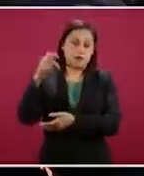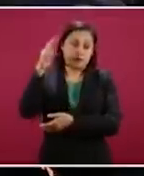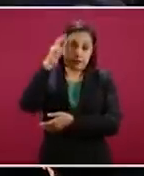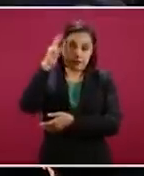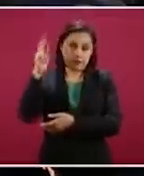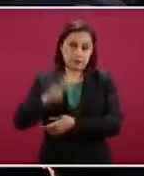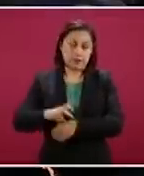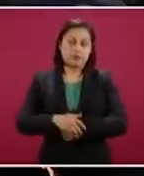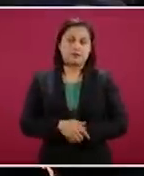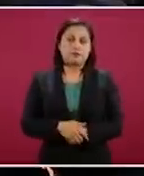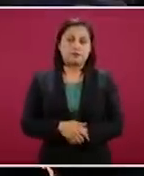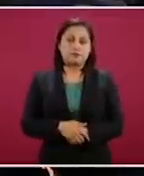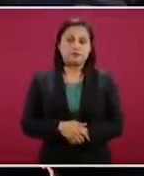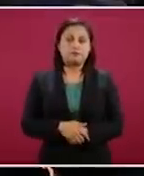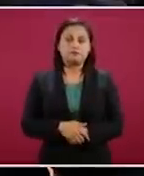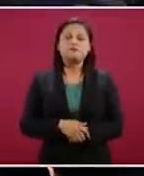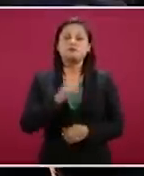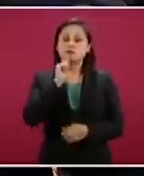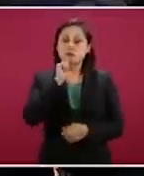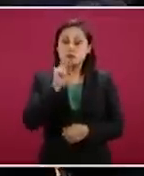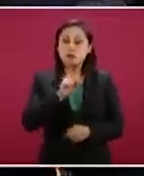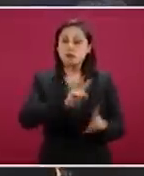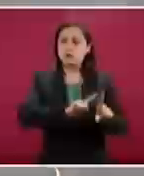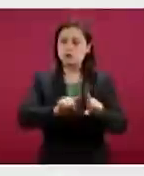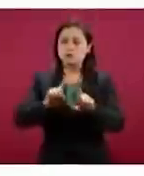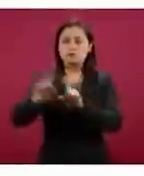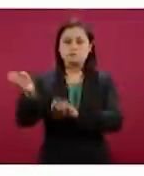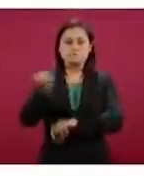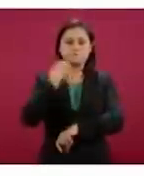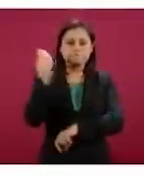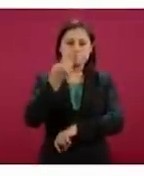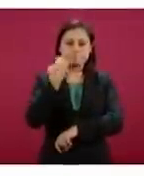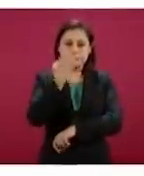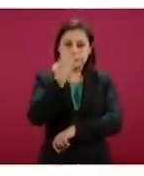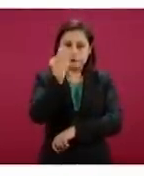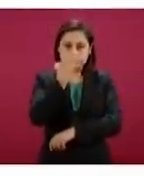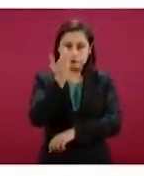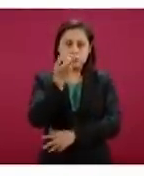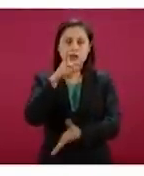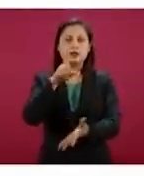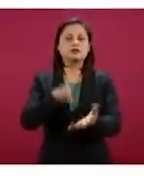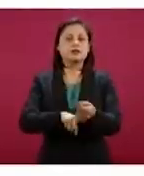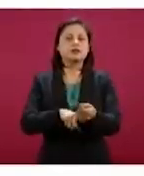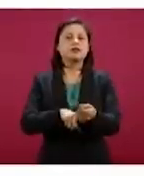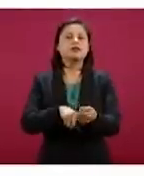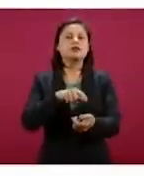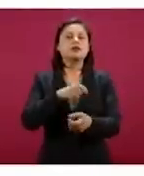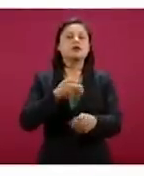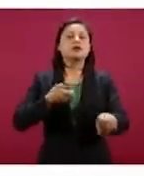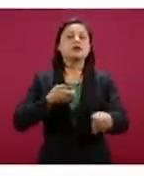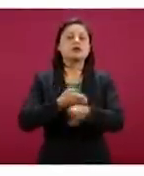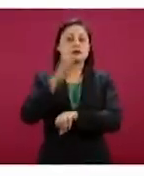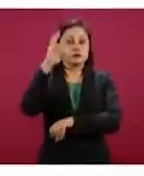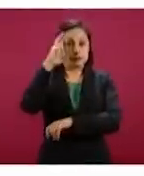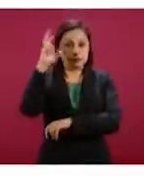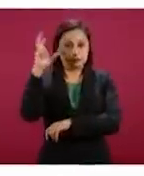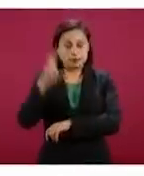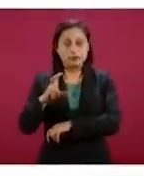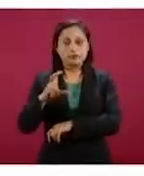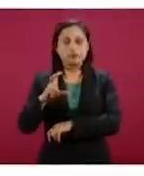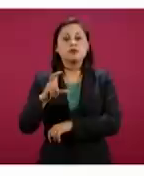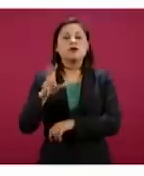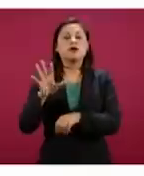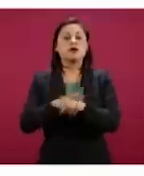También habrá actividades académicas en la ciudad de Pachuca, porque el general